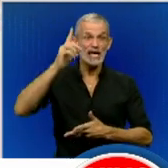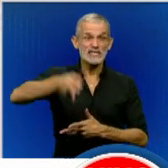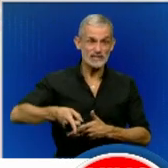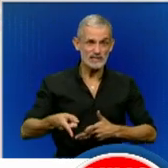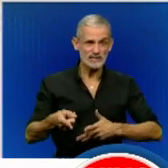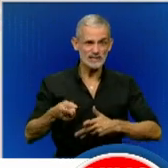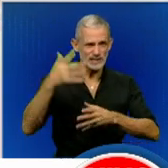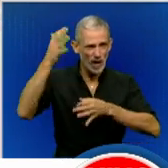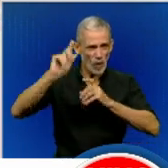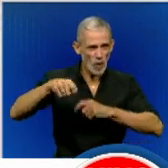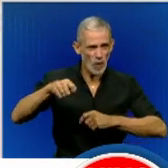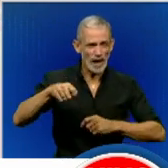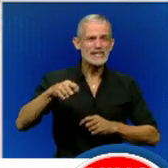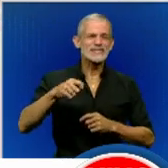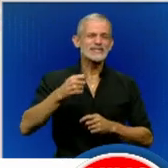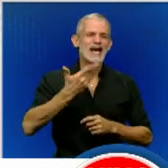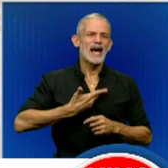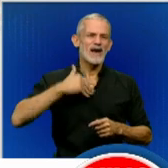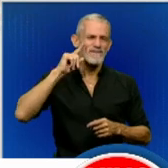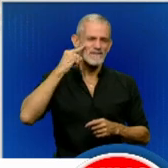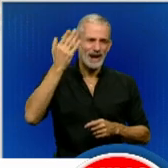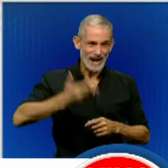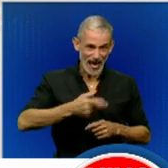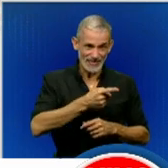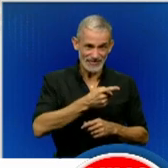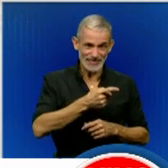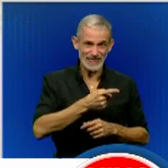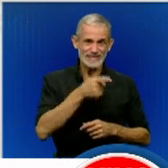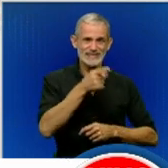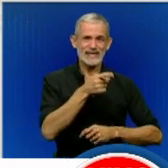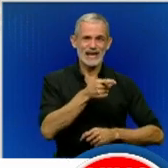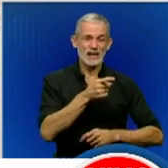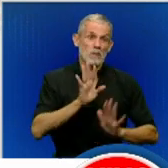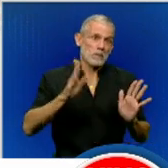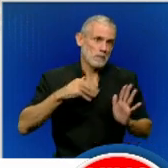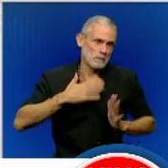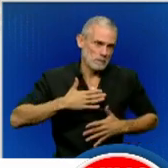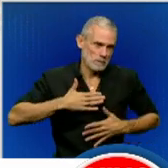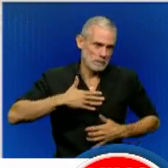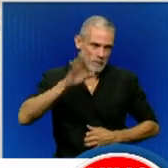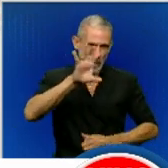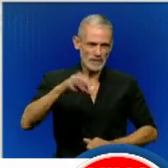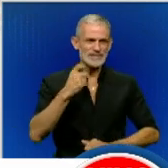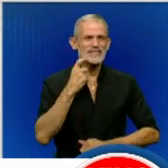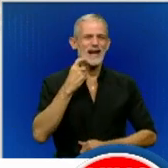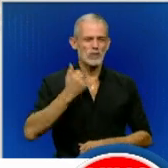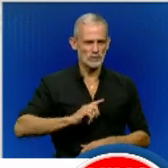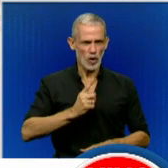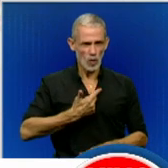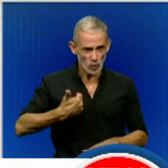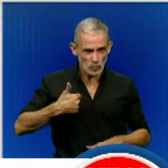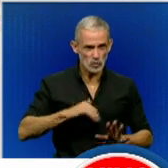suerte fue alberto fernández quién por lo menos en el caso de san luís orgullosamente